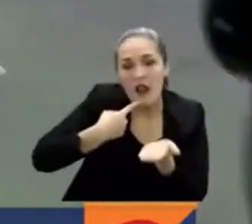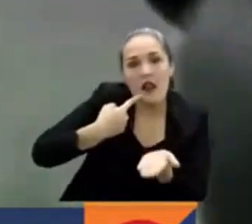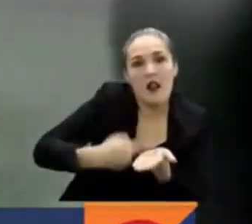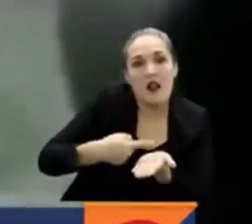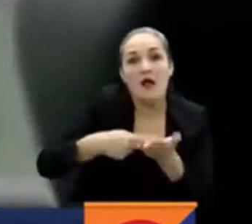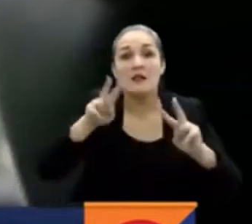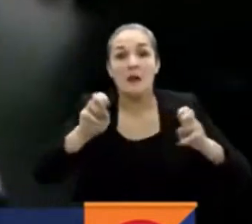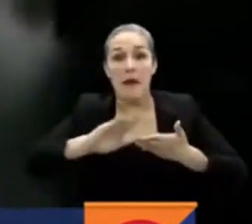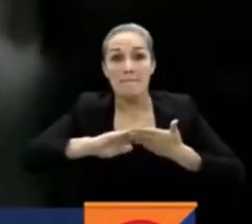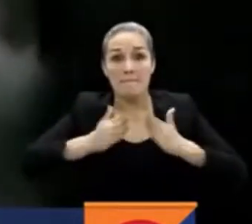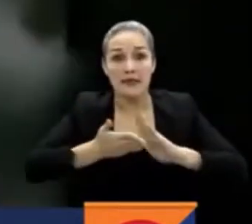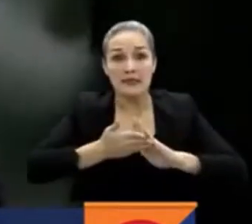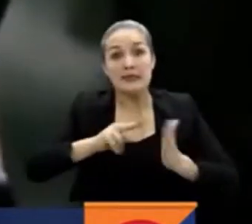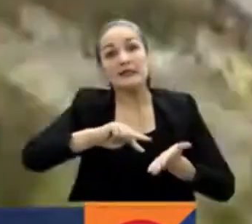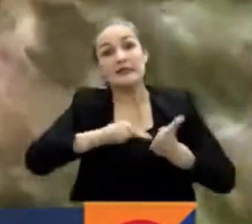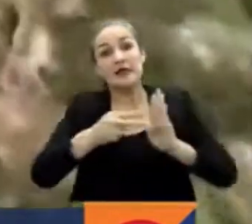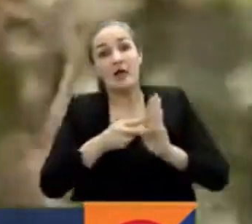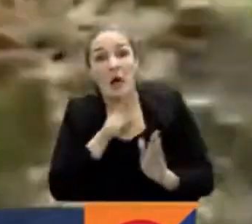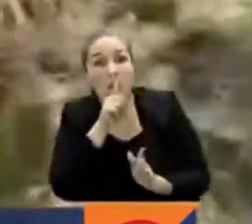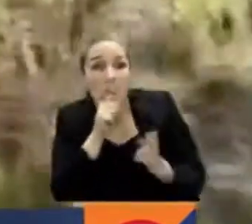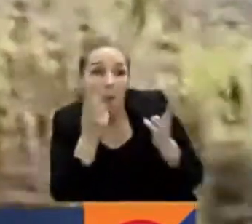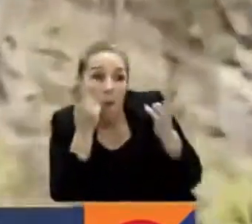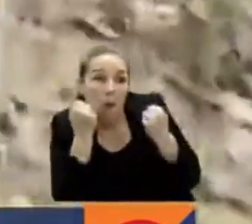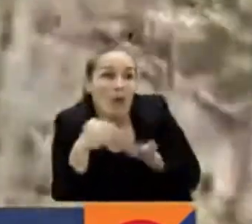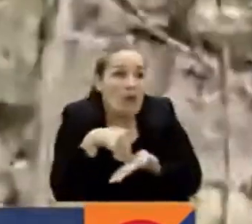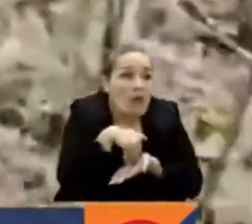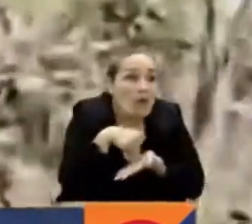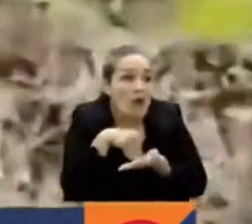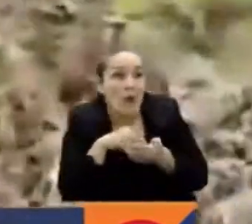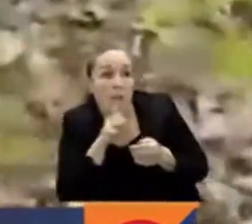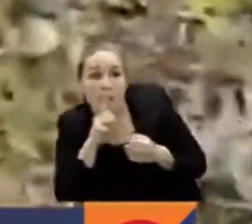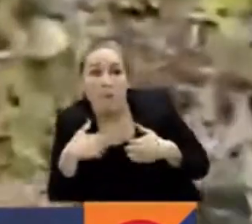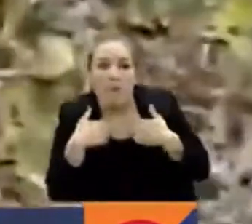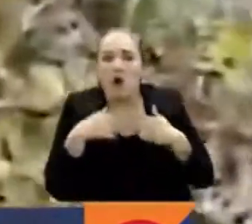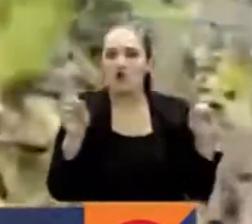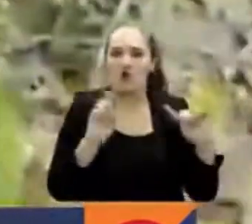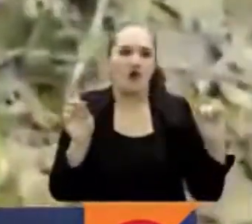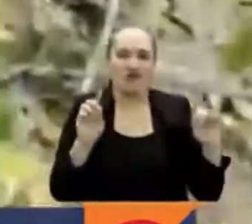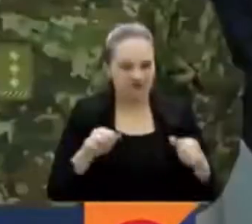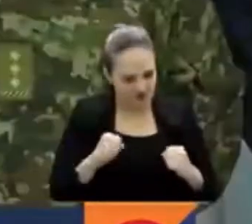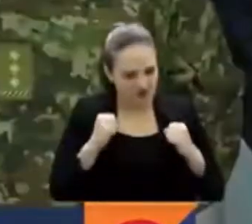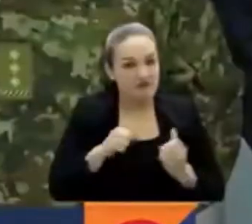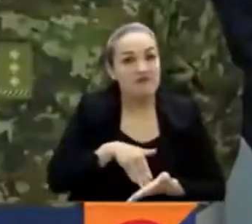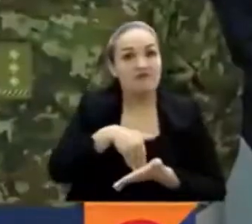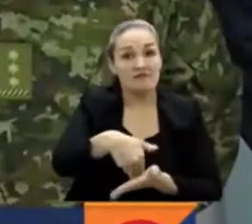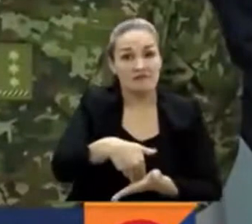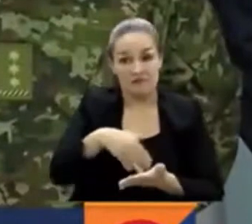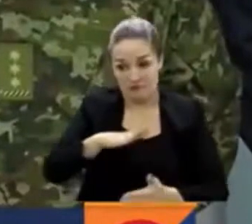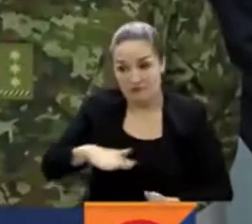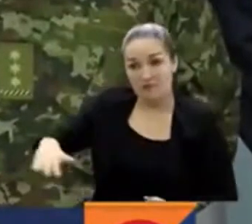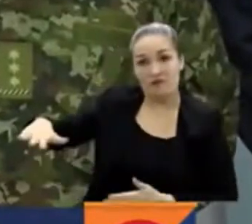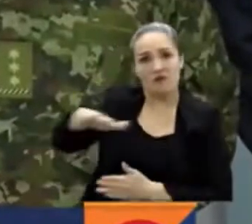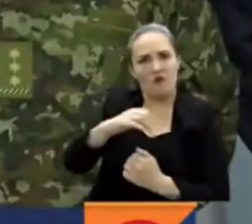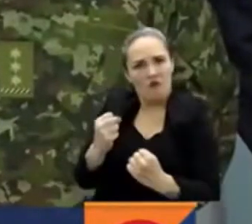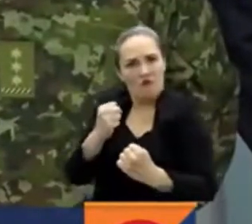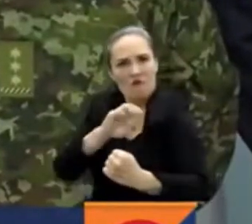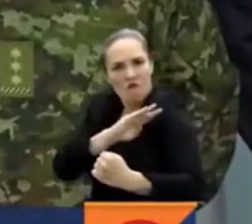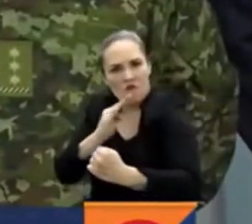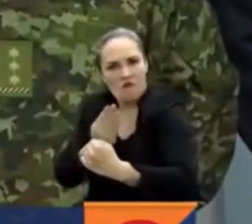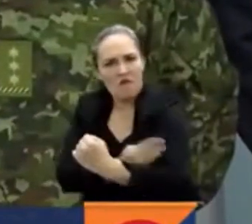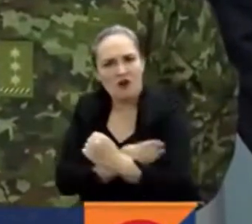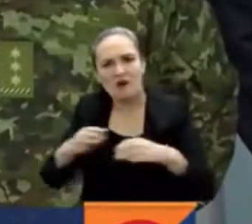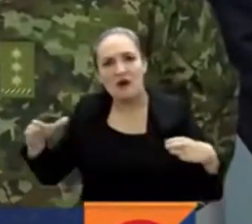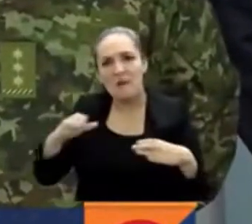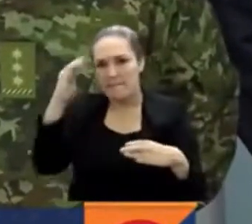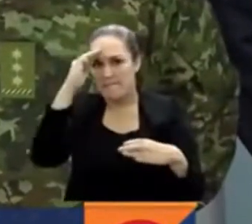que no significa debilidad en el gobierno o la fuerza pública. La fuerza pública tiene que continuar